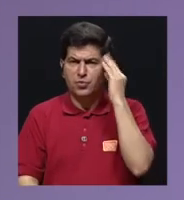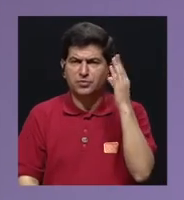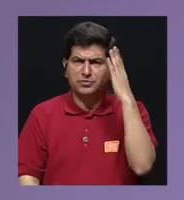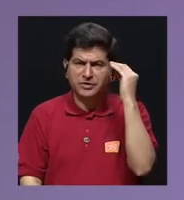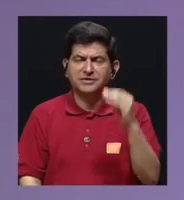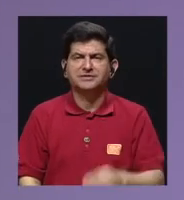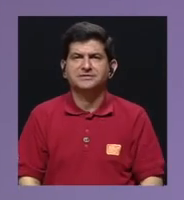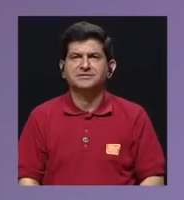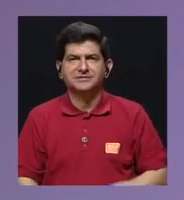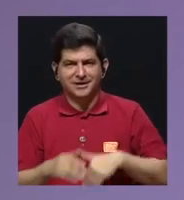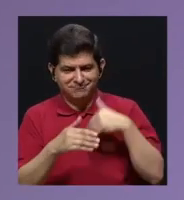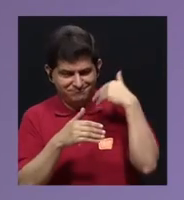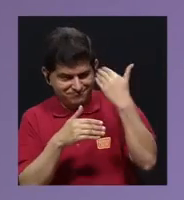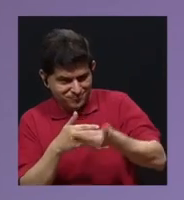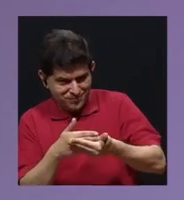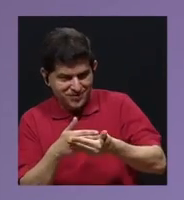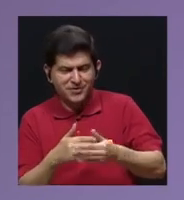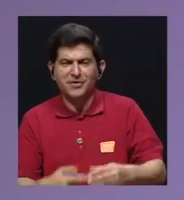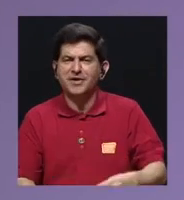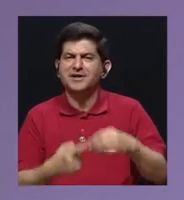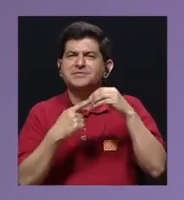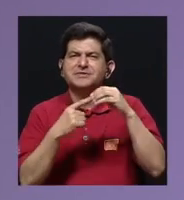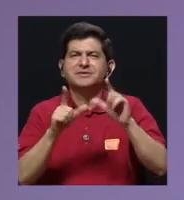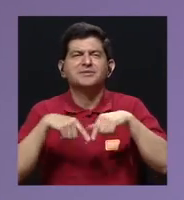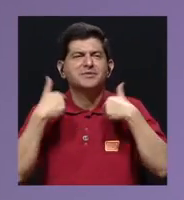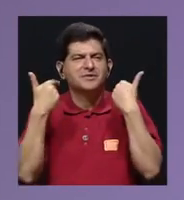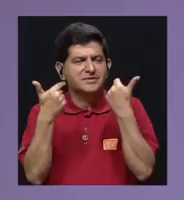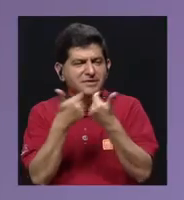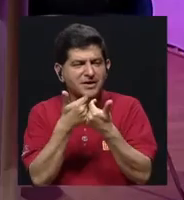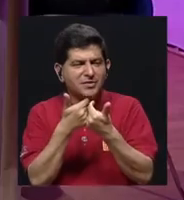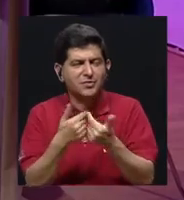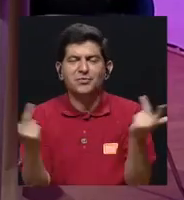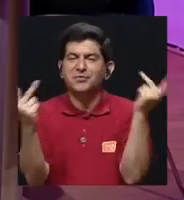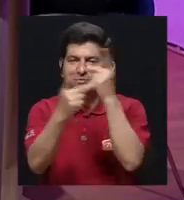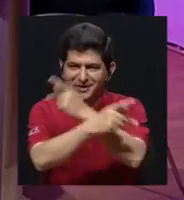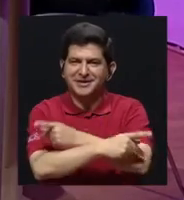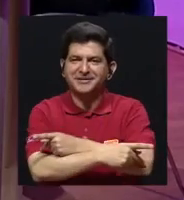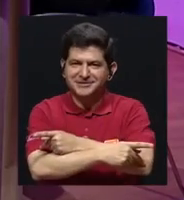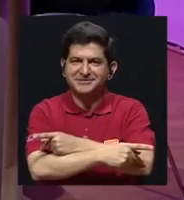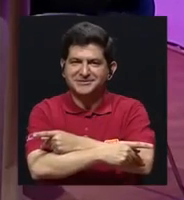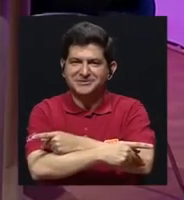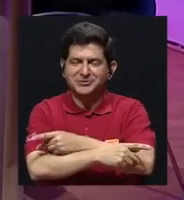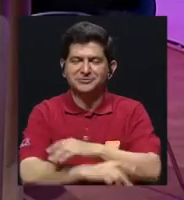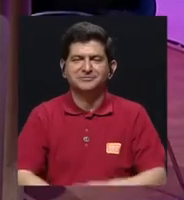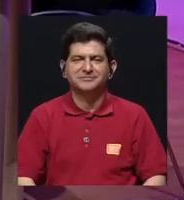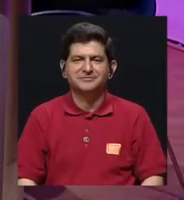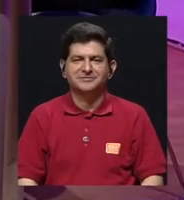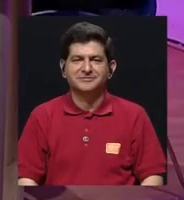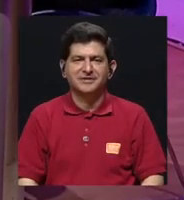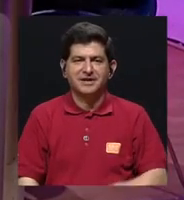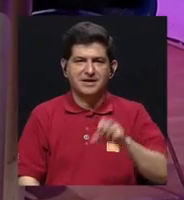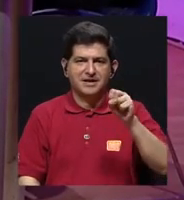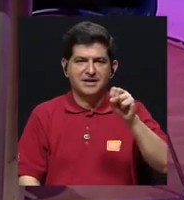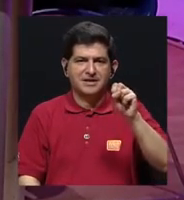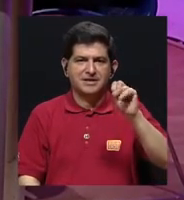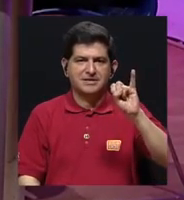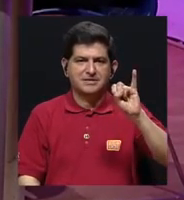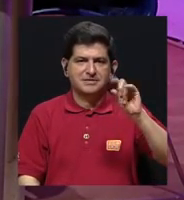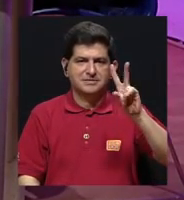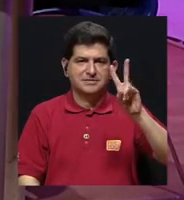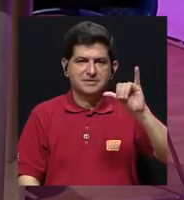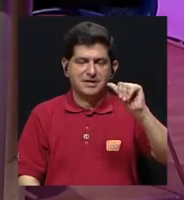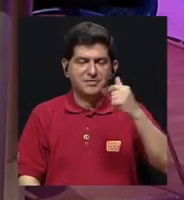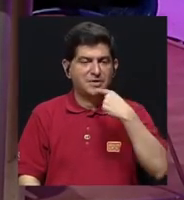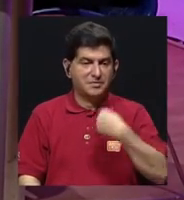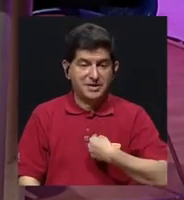experiencia. Posteriormente, principalmente en el grupo de Paraíso, Silvia me llamó y me dice: doña Olga,